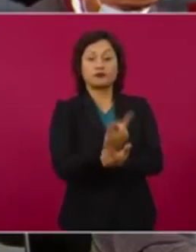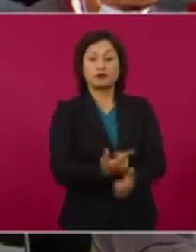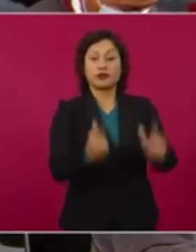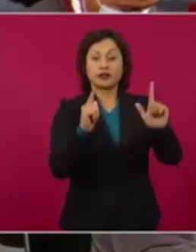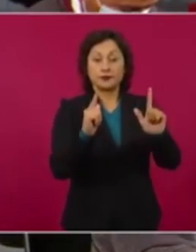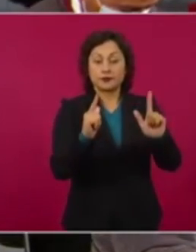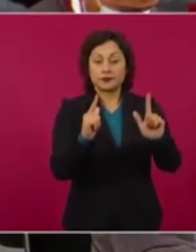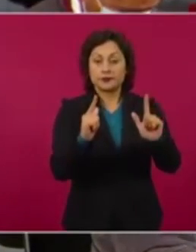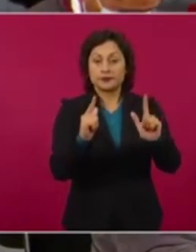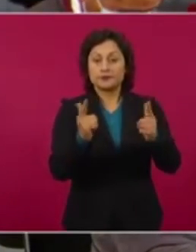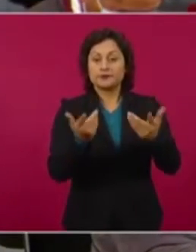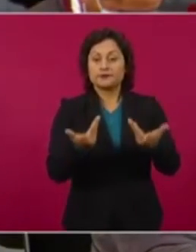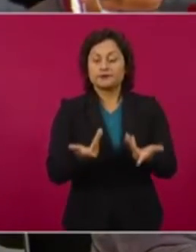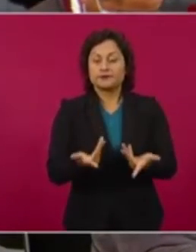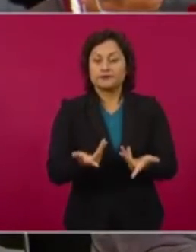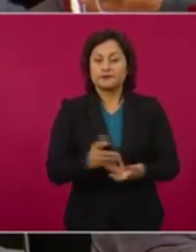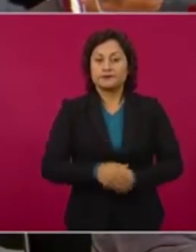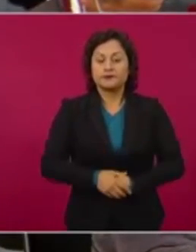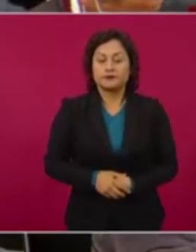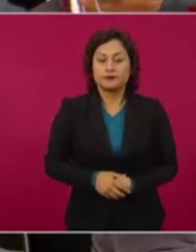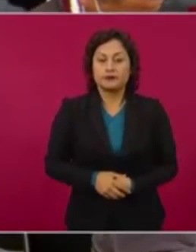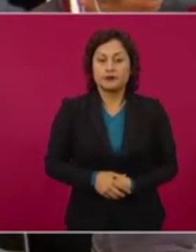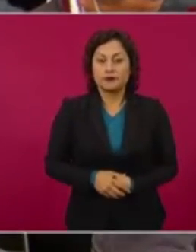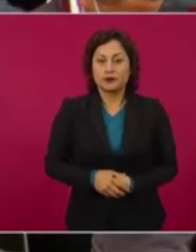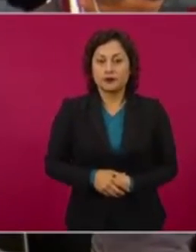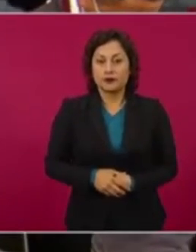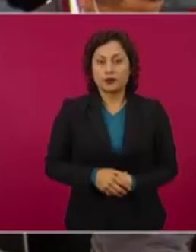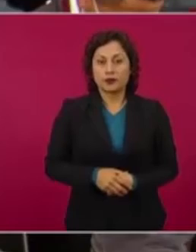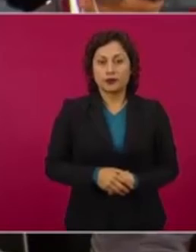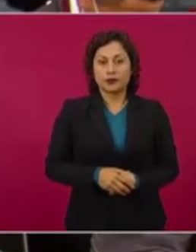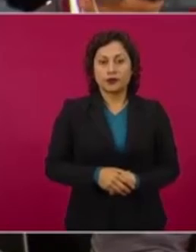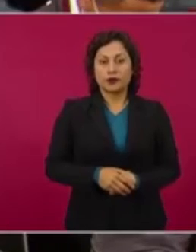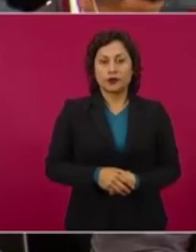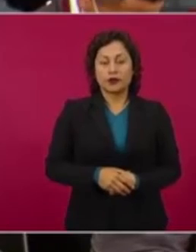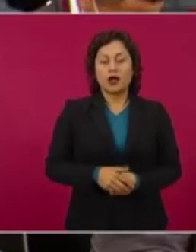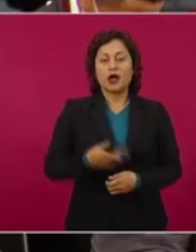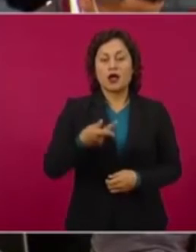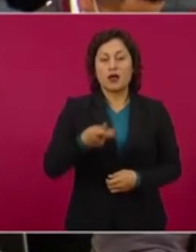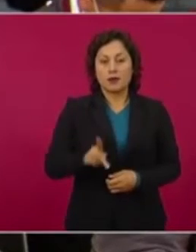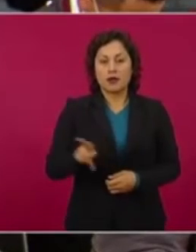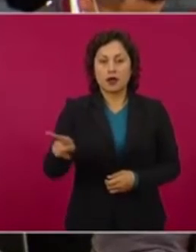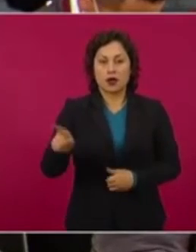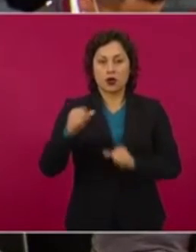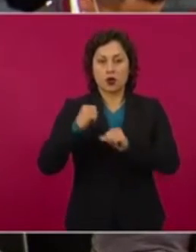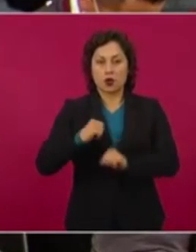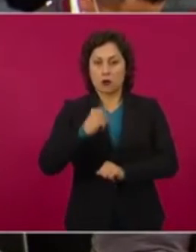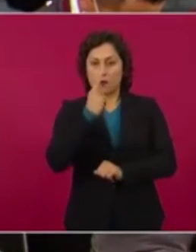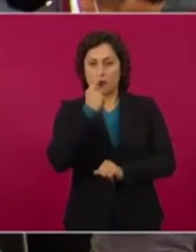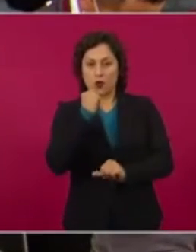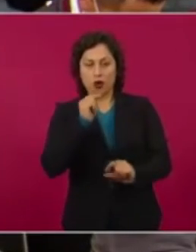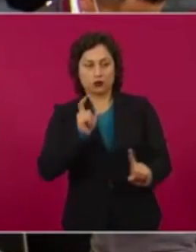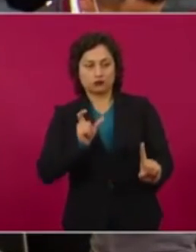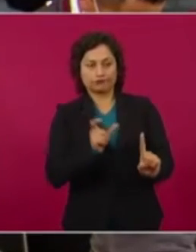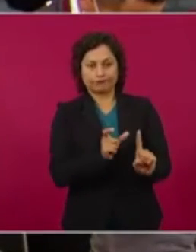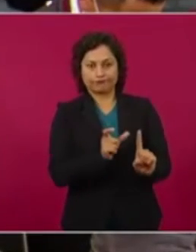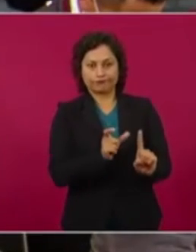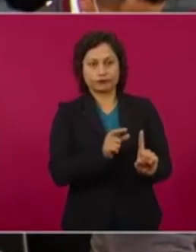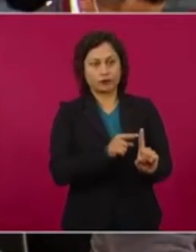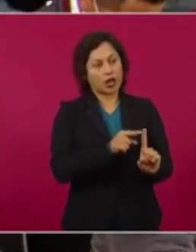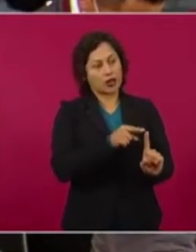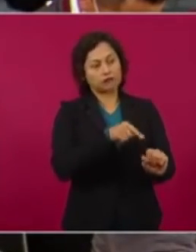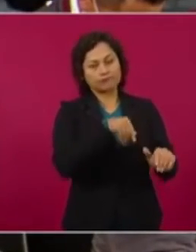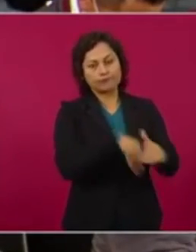con la única situación de ser vigilado por la policía y que no saliera de su